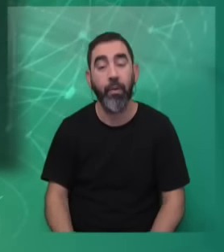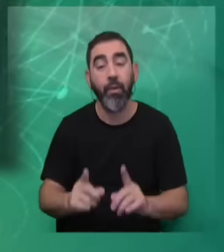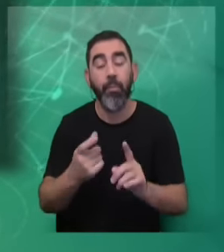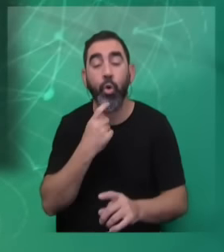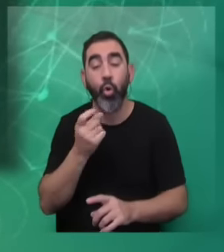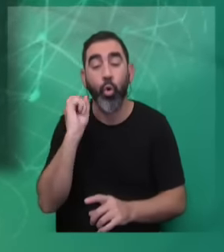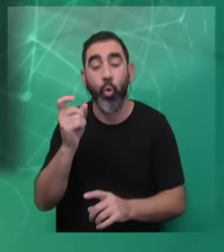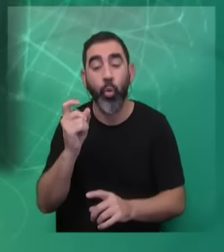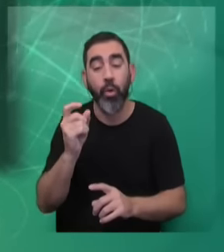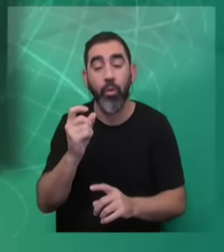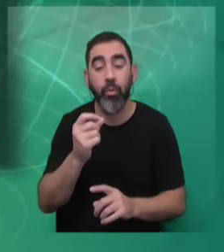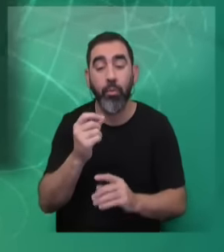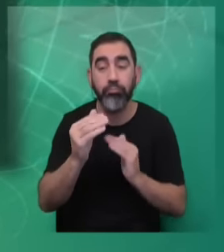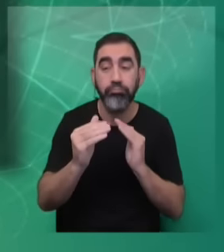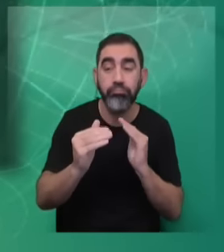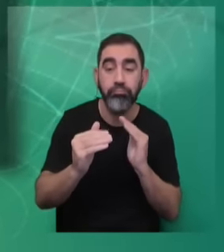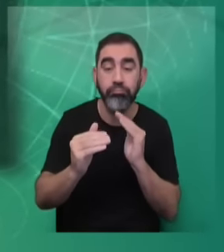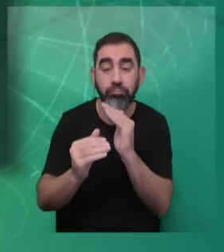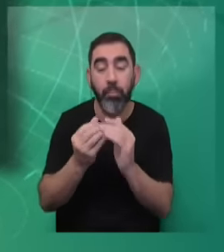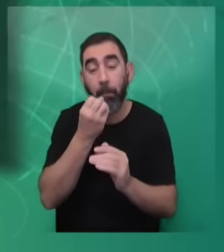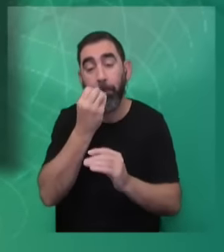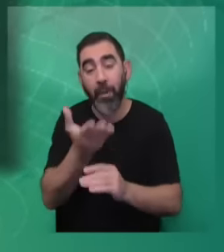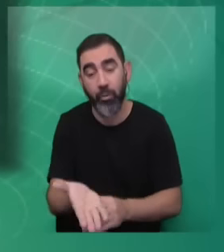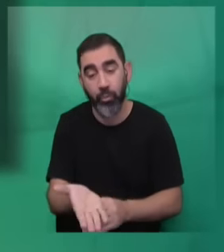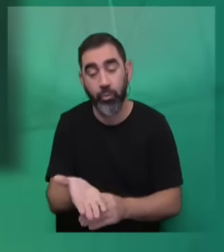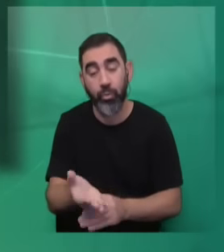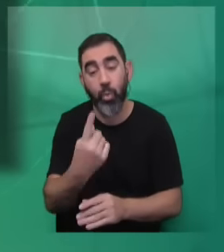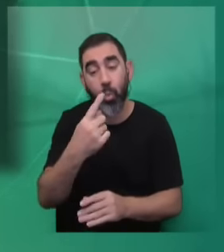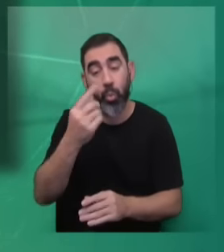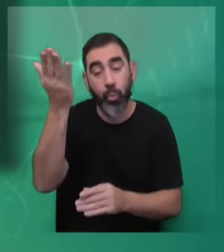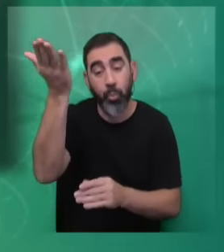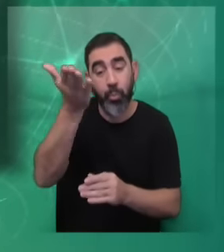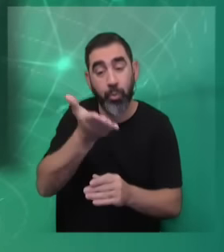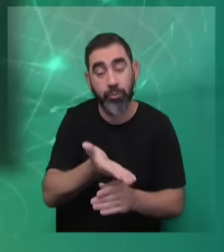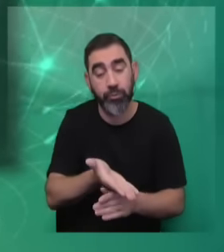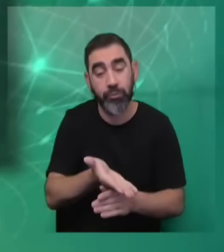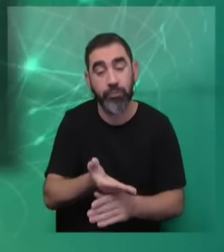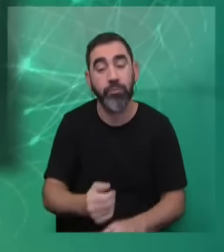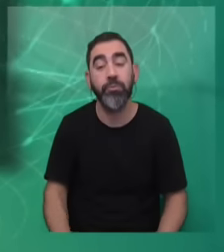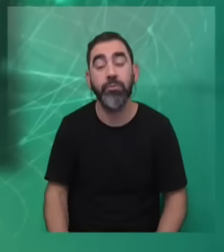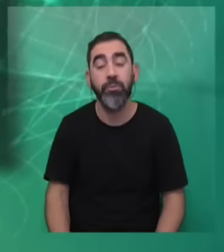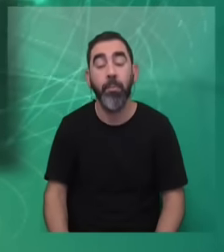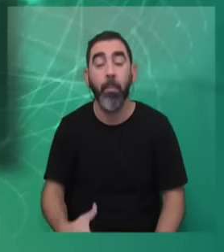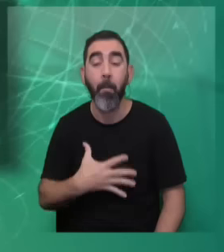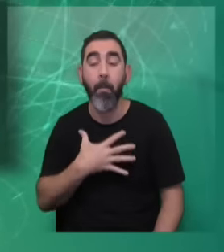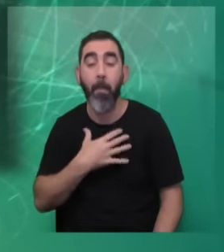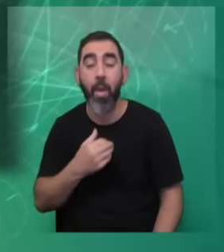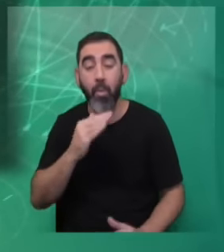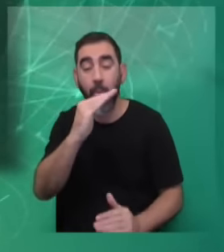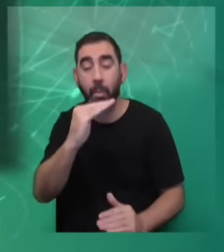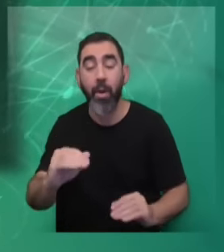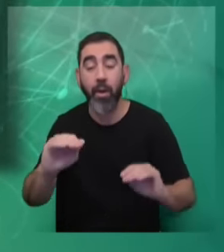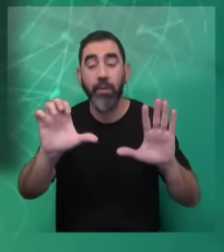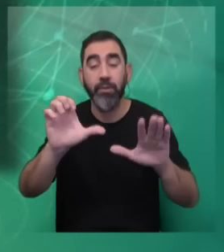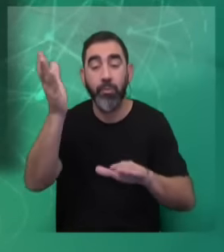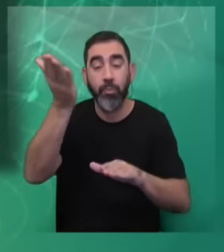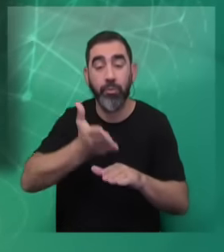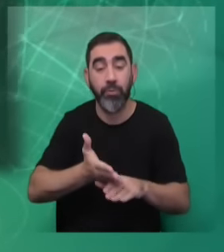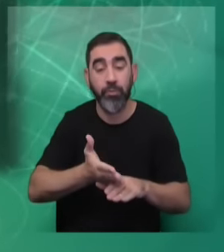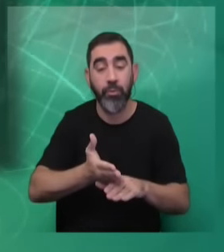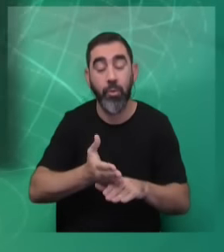Colorado muestra un un crecimiento de un punto porcentual luego de las internas Mientras que el Partido Nacional baja seis el